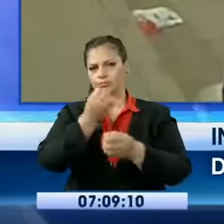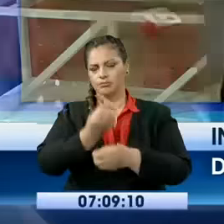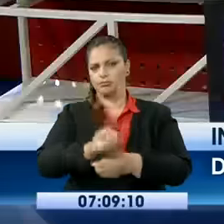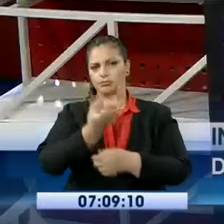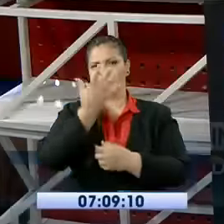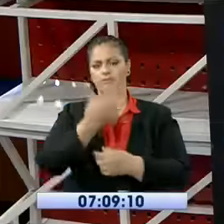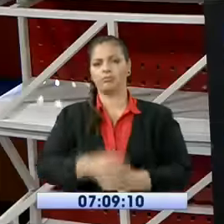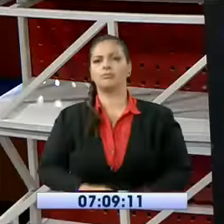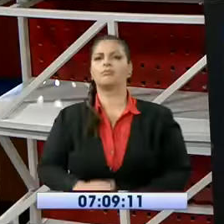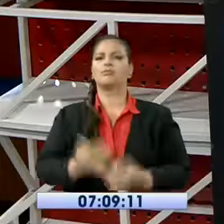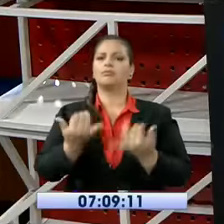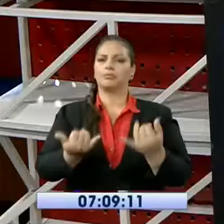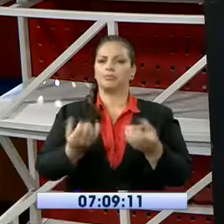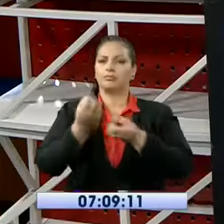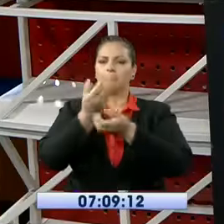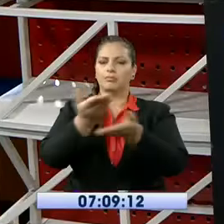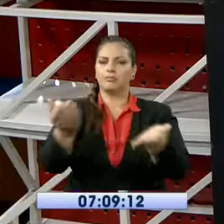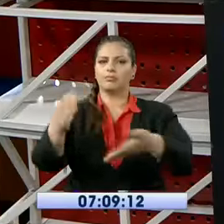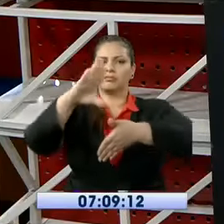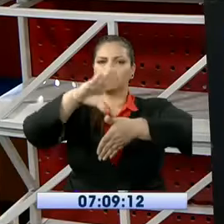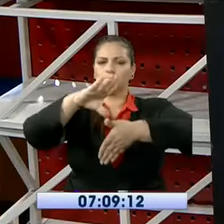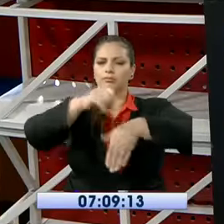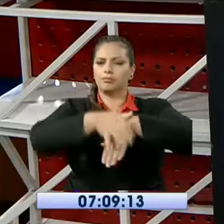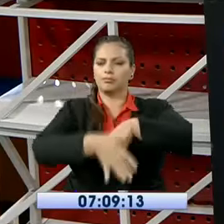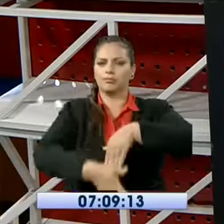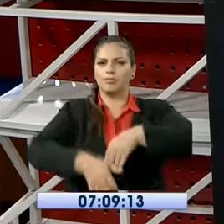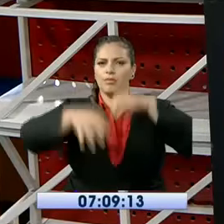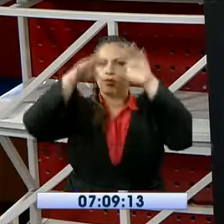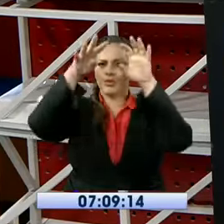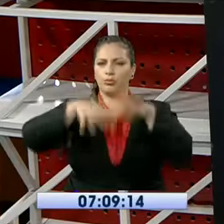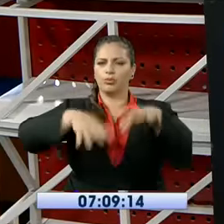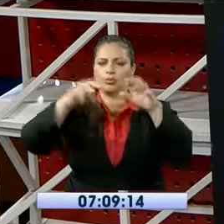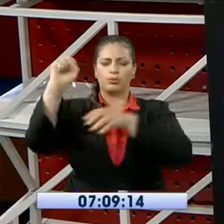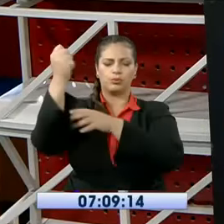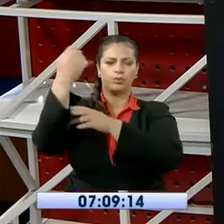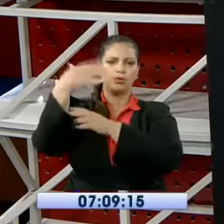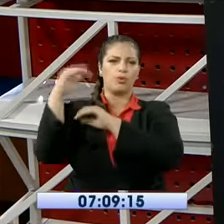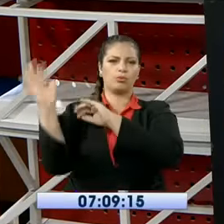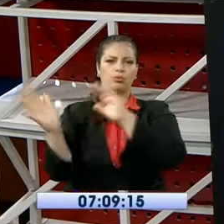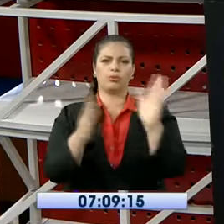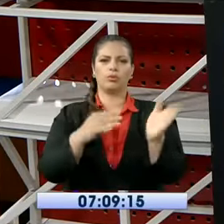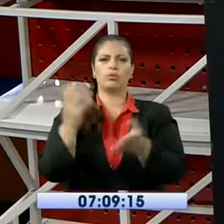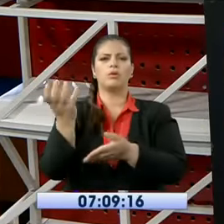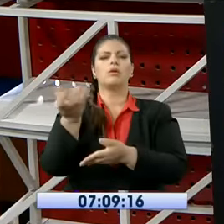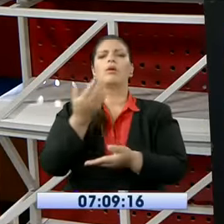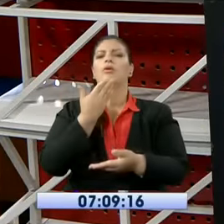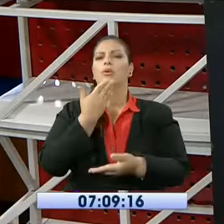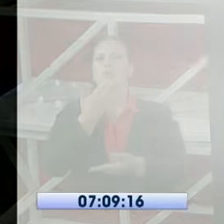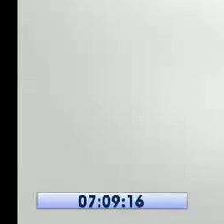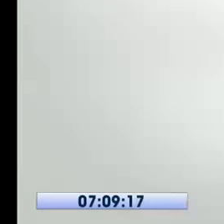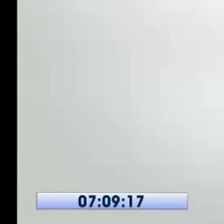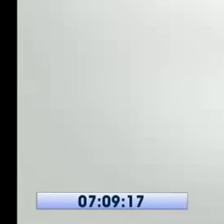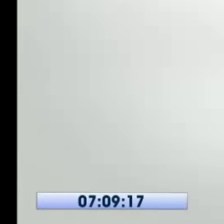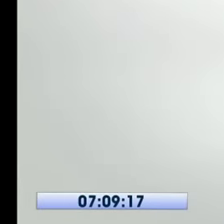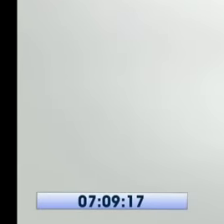conocer cómo está el clima en diversas partes del continente americano. Esto gracias al sitio electrónico Infobae.